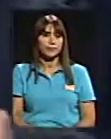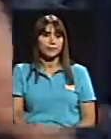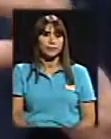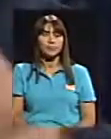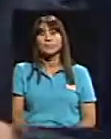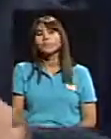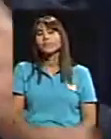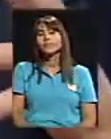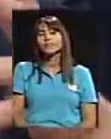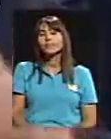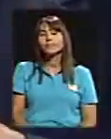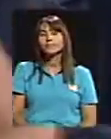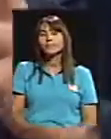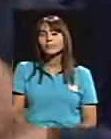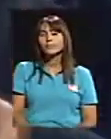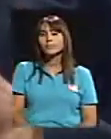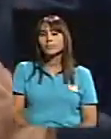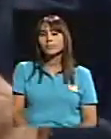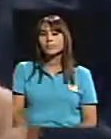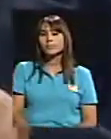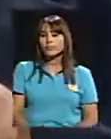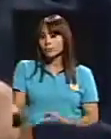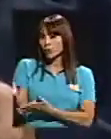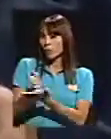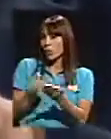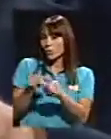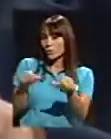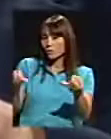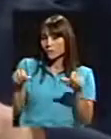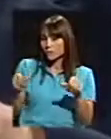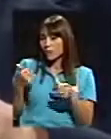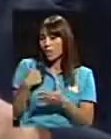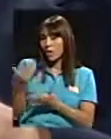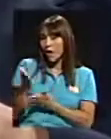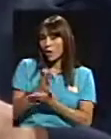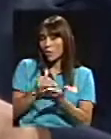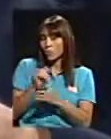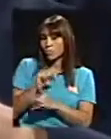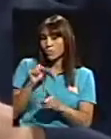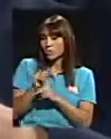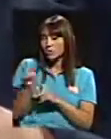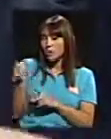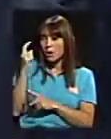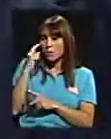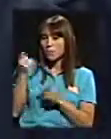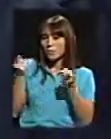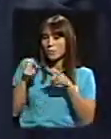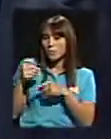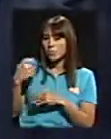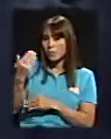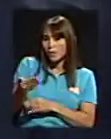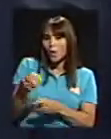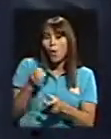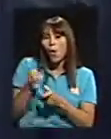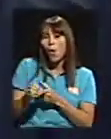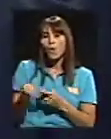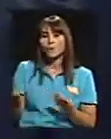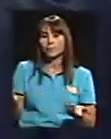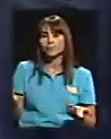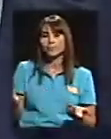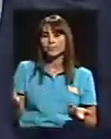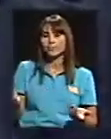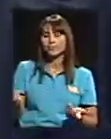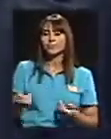Y sobre algunos de los sectores, ¿tienen alguna particularidad que en el pronóstico destacaron? O la